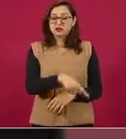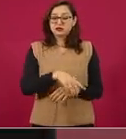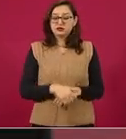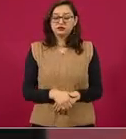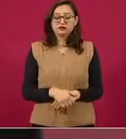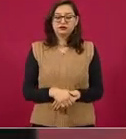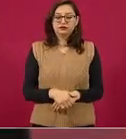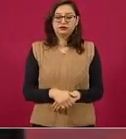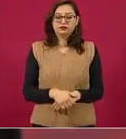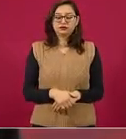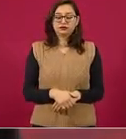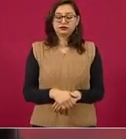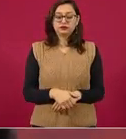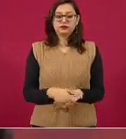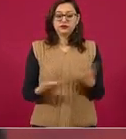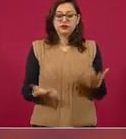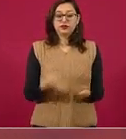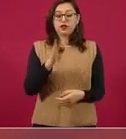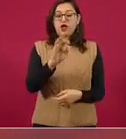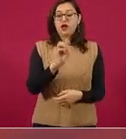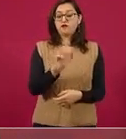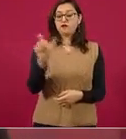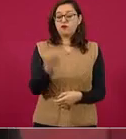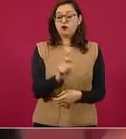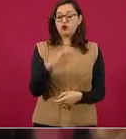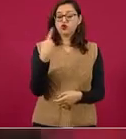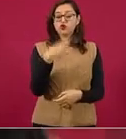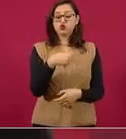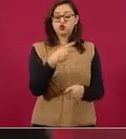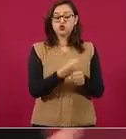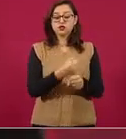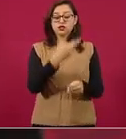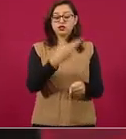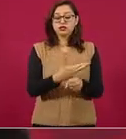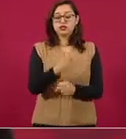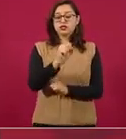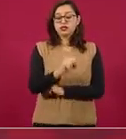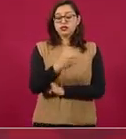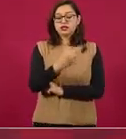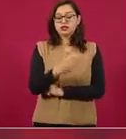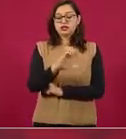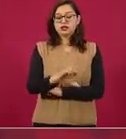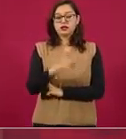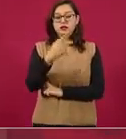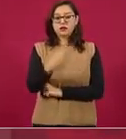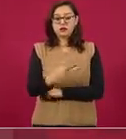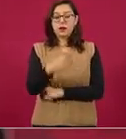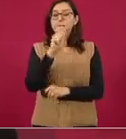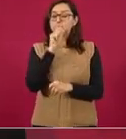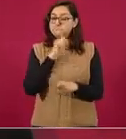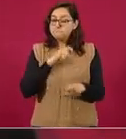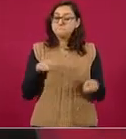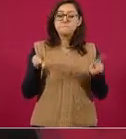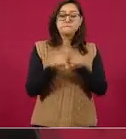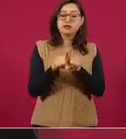Secretario de Hacienda de Fox, el subsecretario de Hacienda de